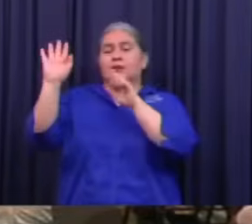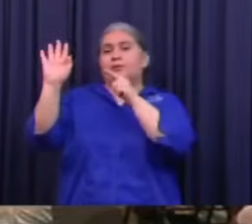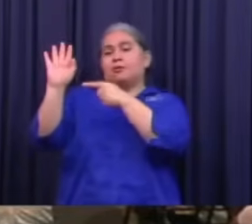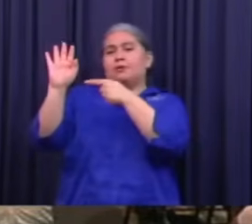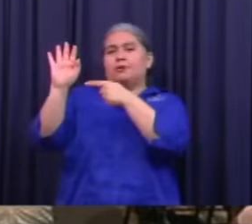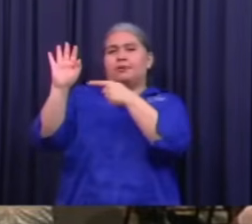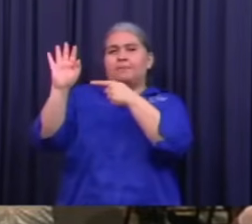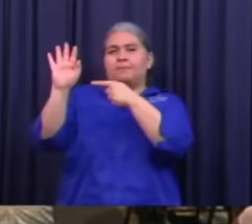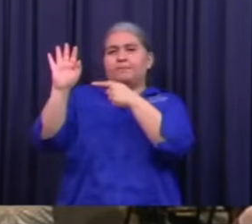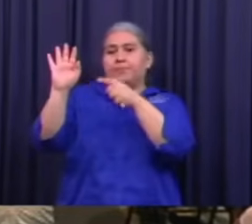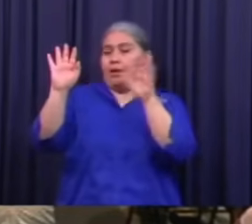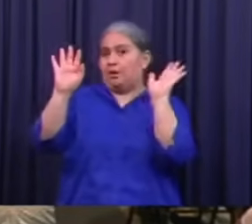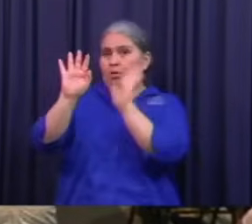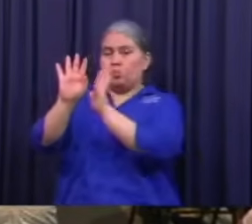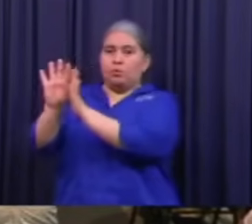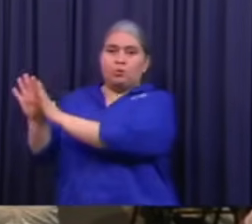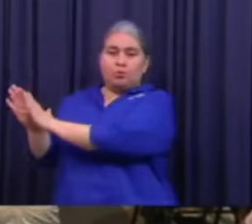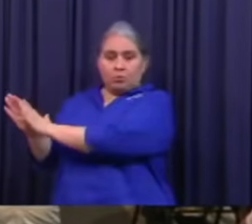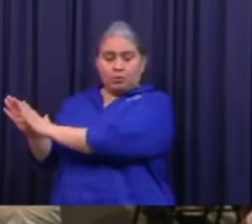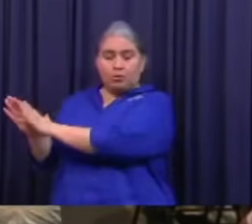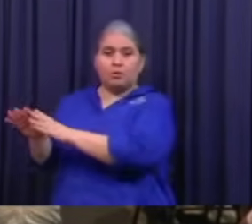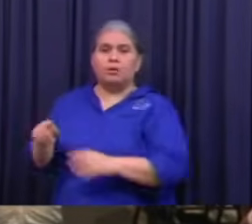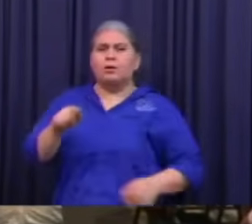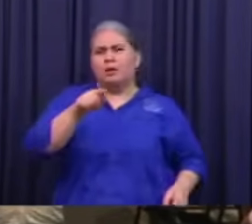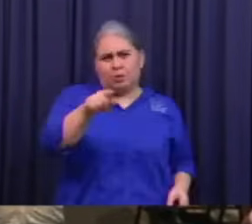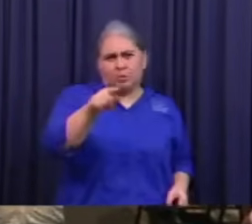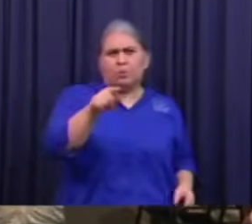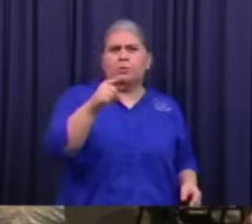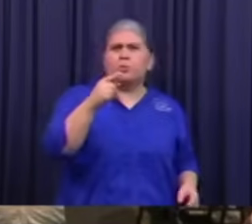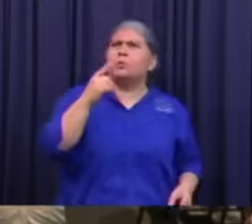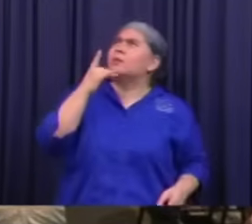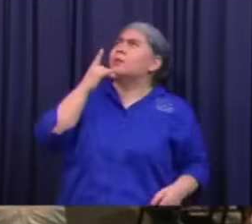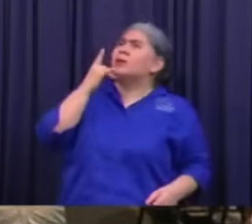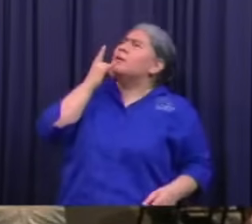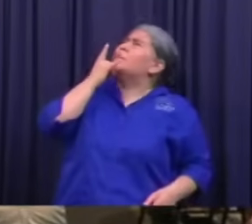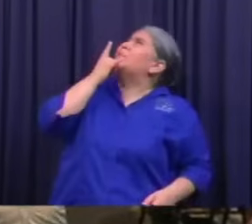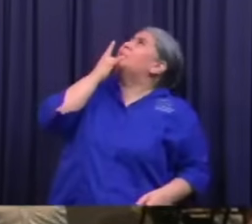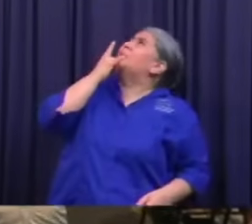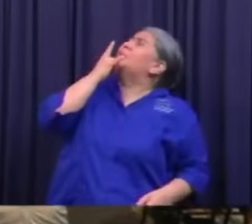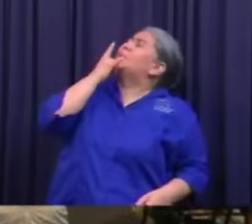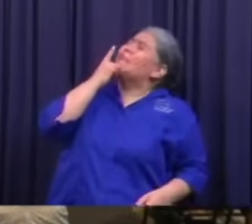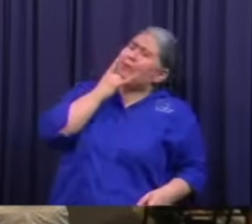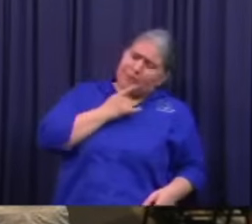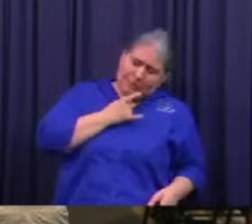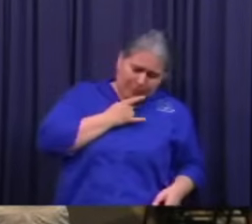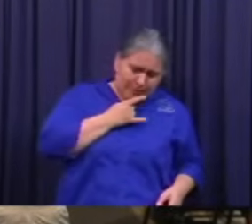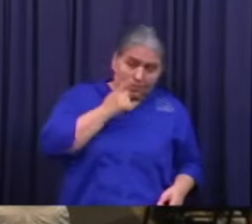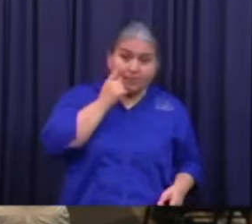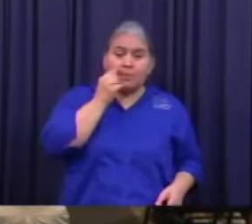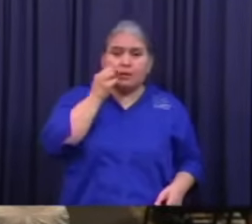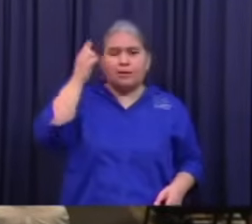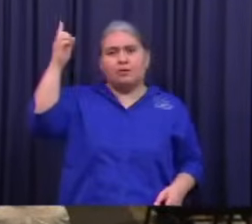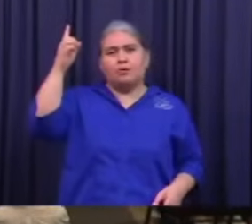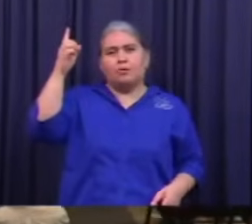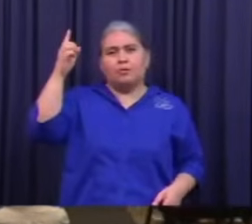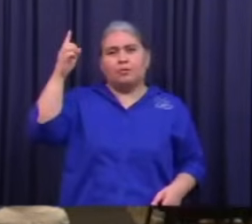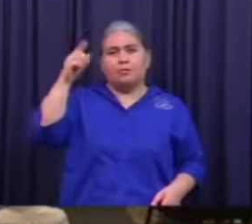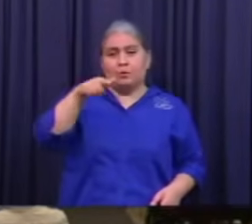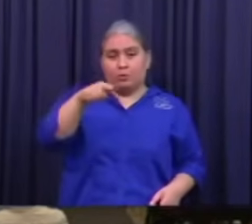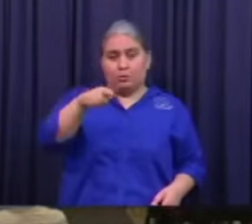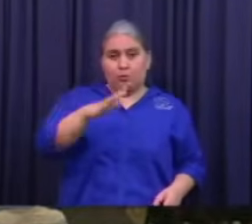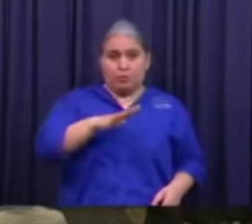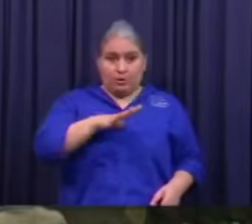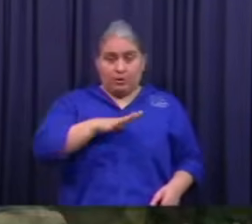llevado delante del señor así le señor perdóname perdóname por favor eso te produce arrepentimiento y